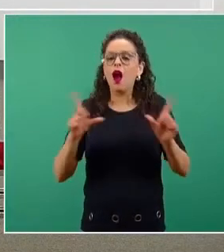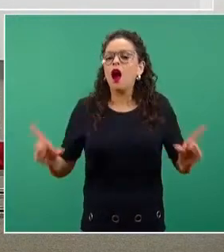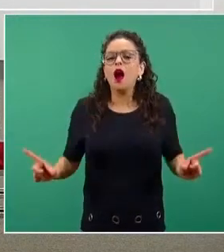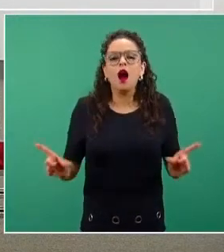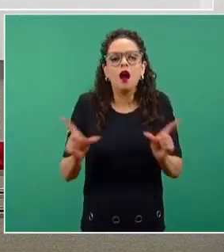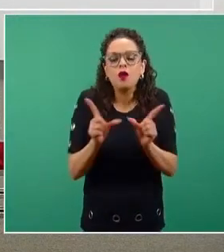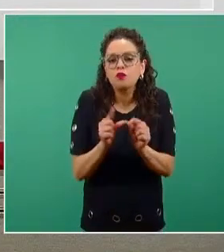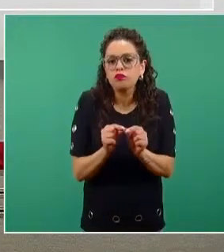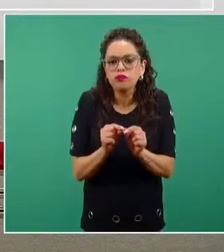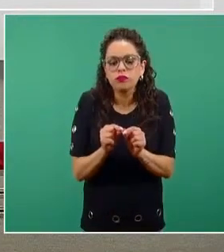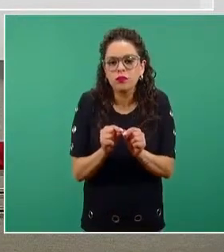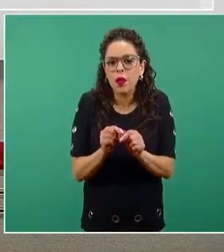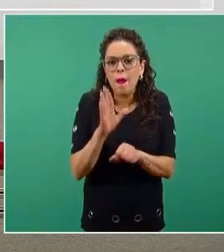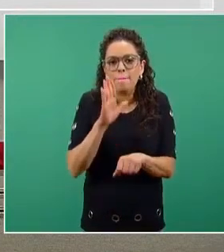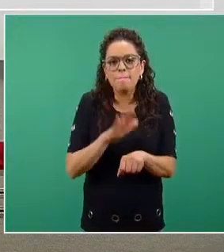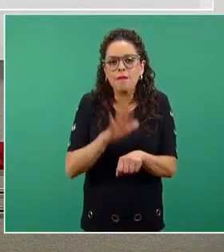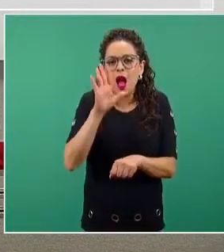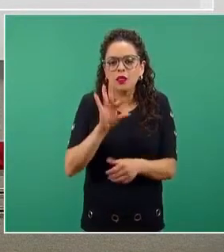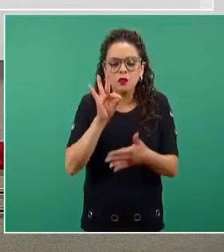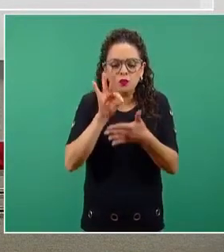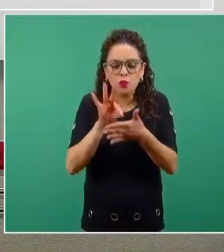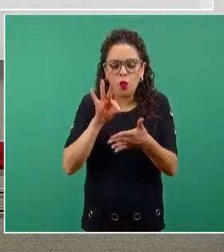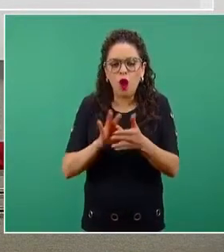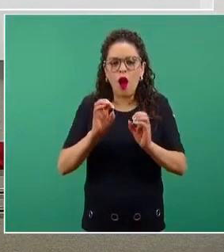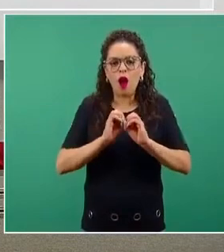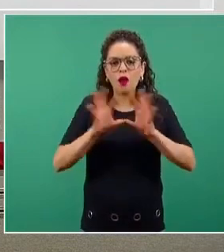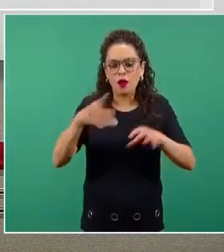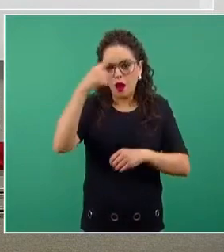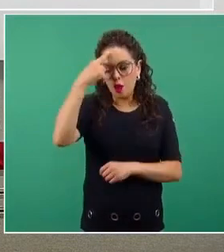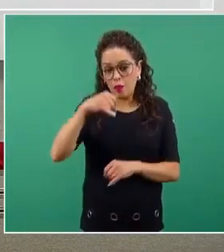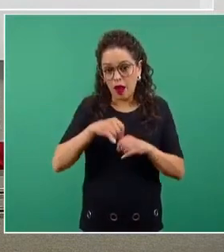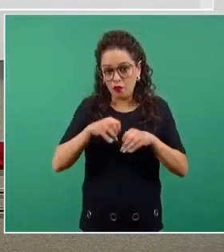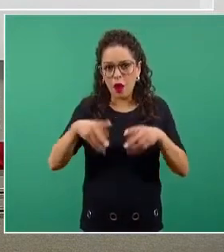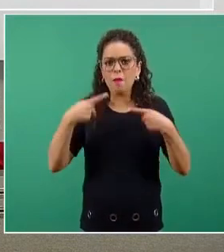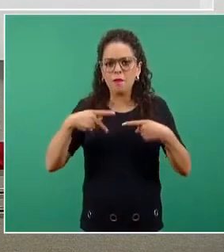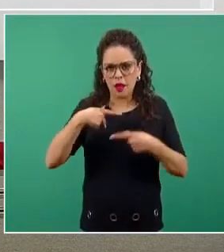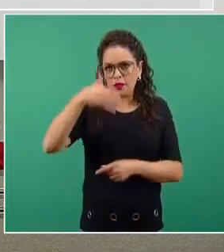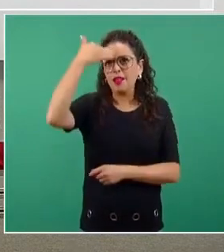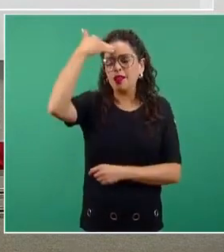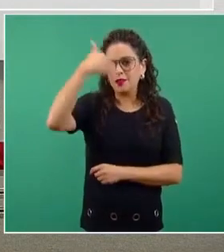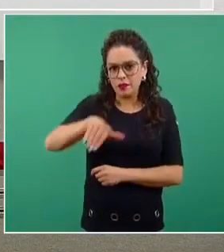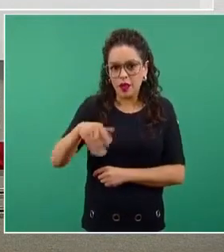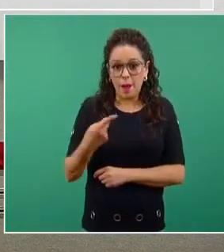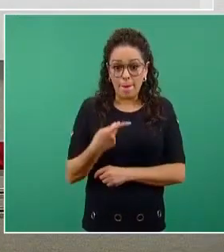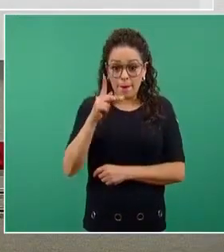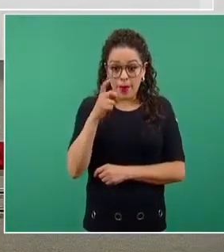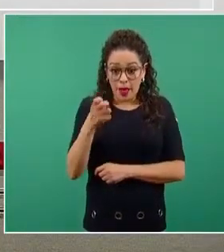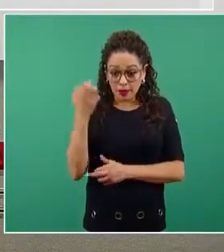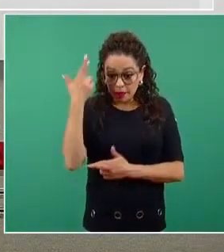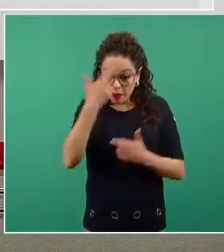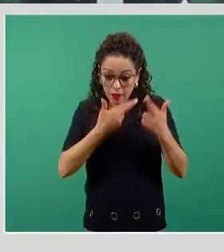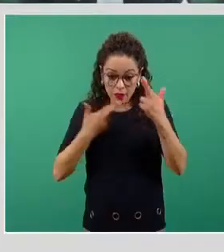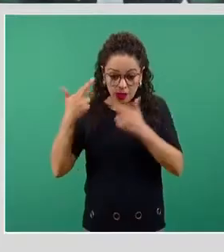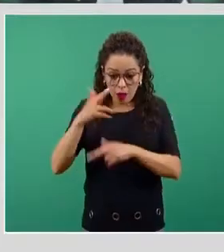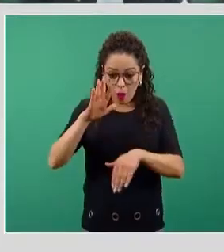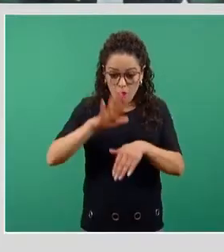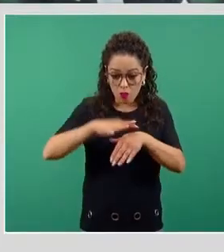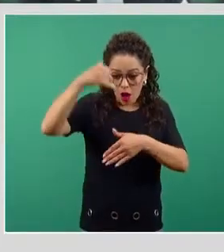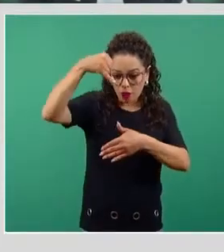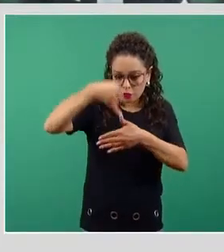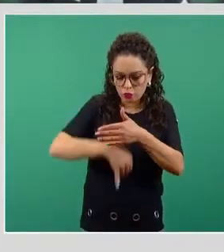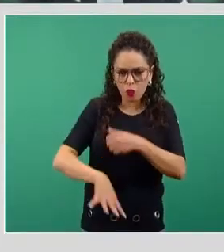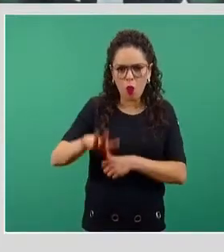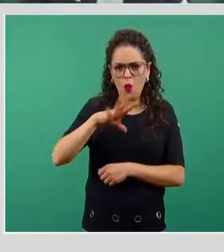para que podamos tener esta información y que la gente la conozca, pero del análisis y la revisión se va integrando toda una